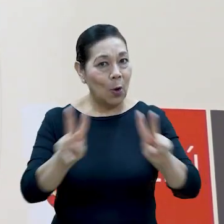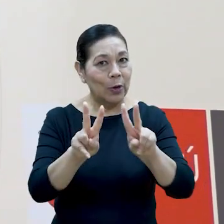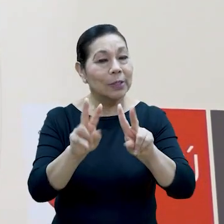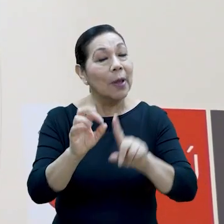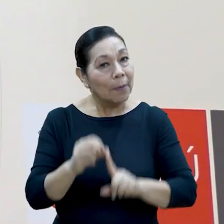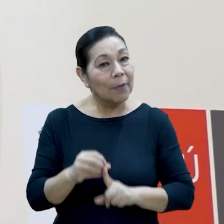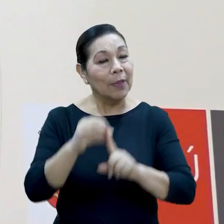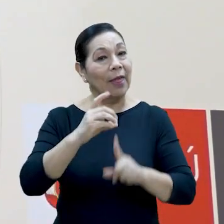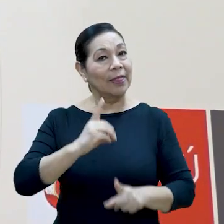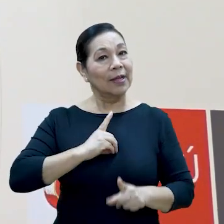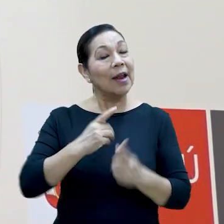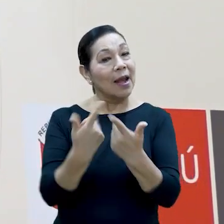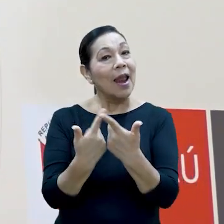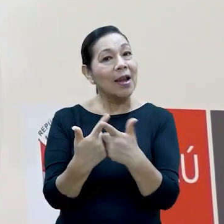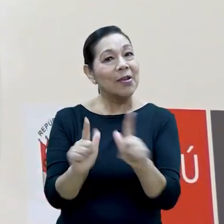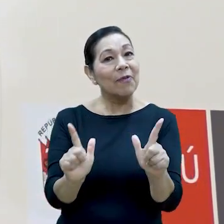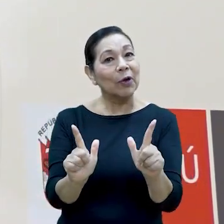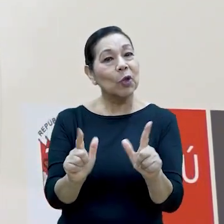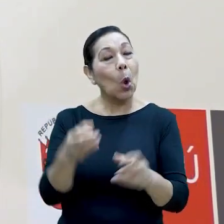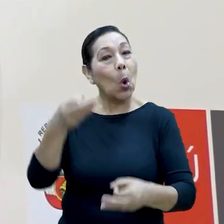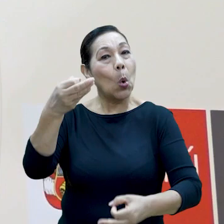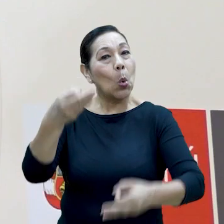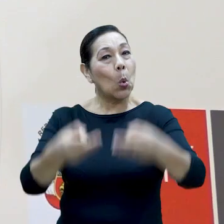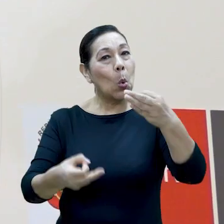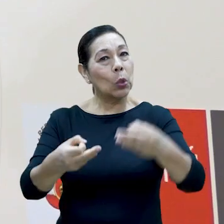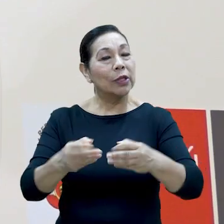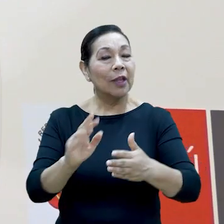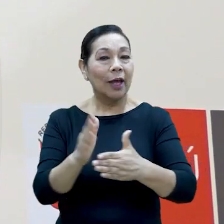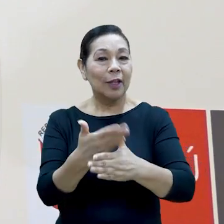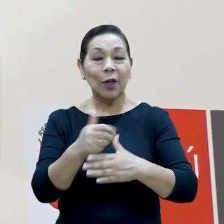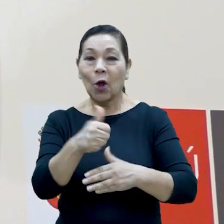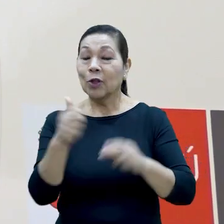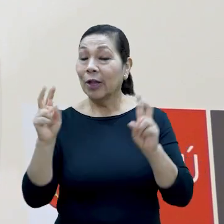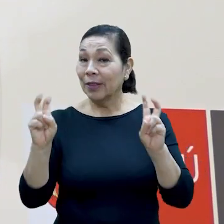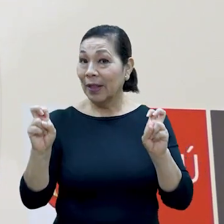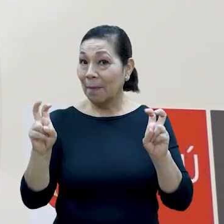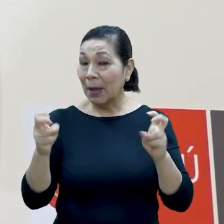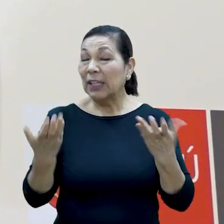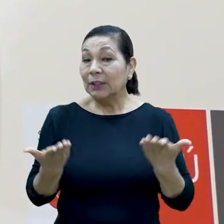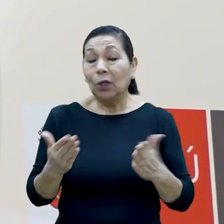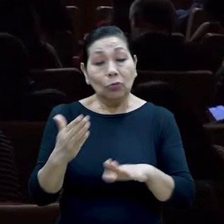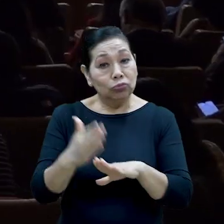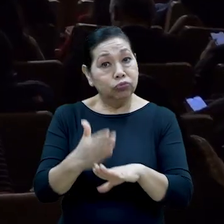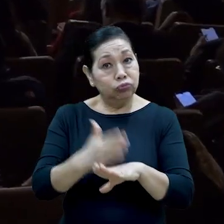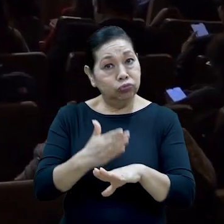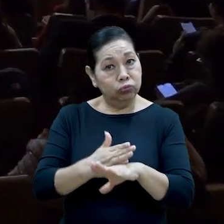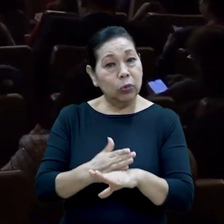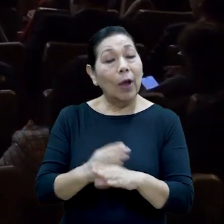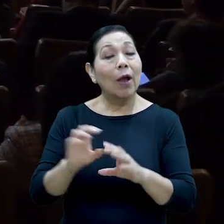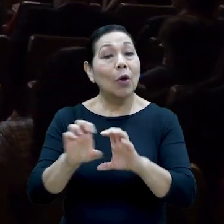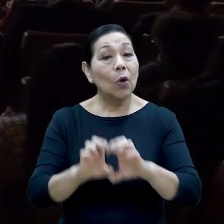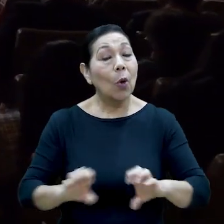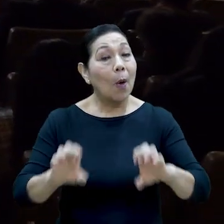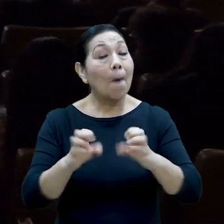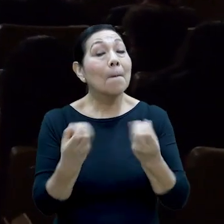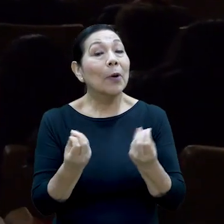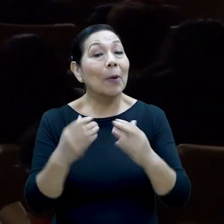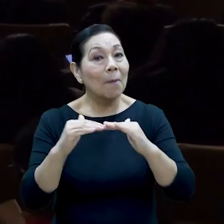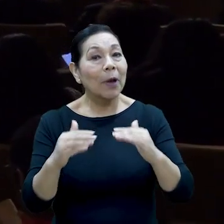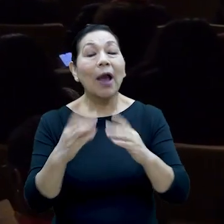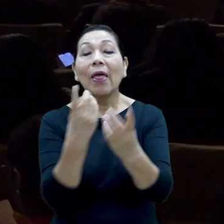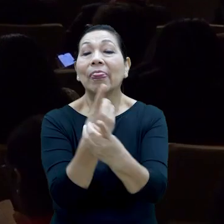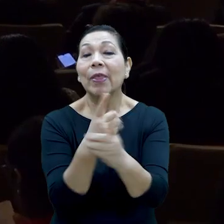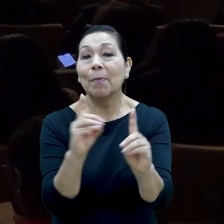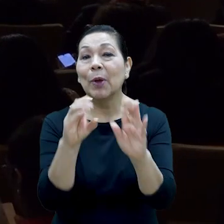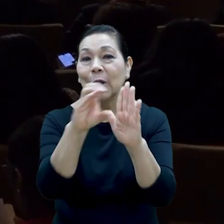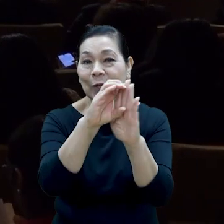y principios de la dignidad, la libertad, la justicia, entre otros, los mismos que se desenvuelven dentro de un espacio o marco que